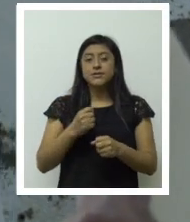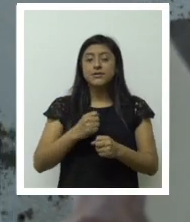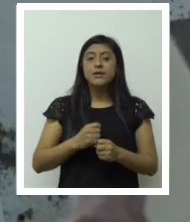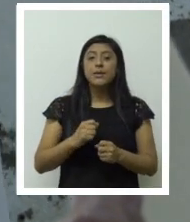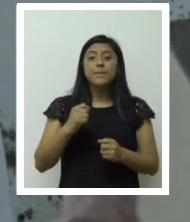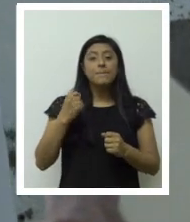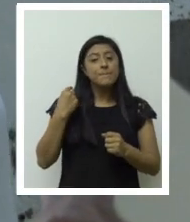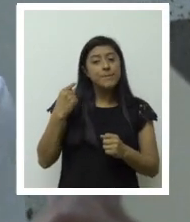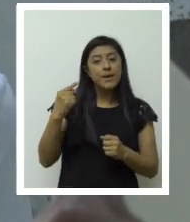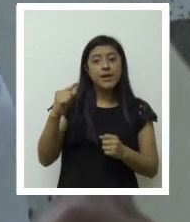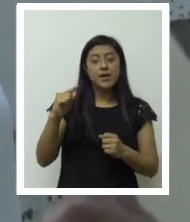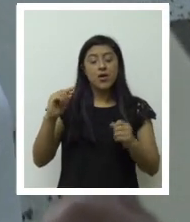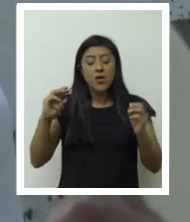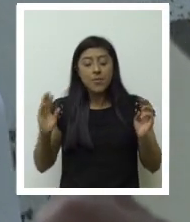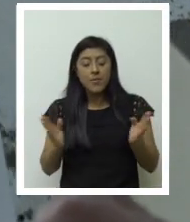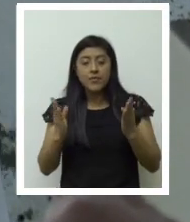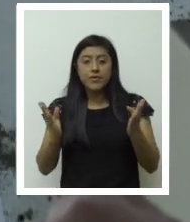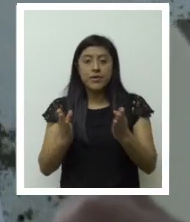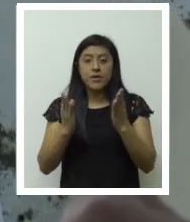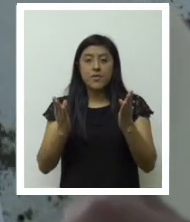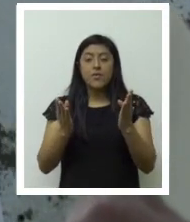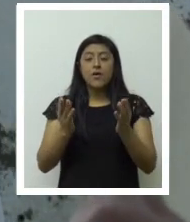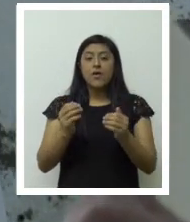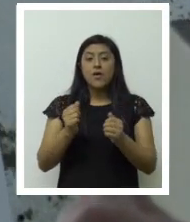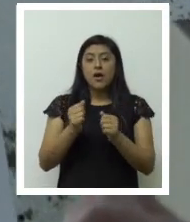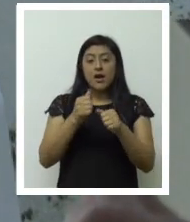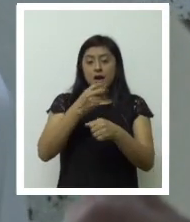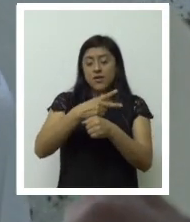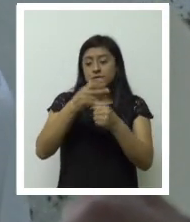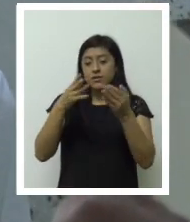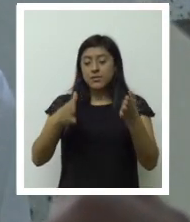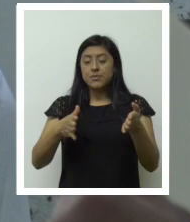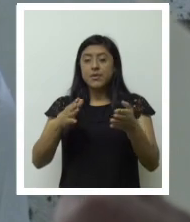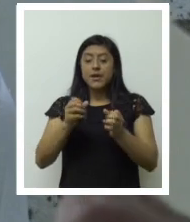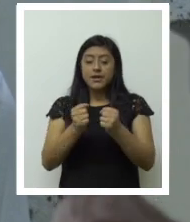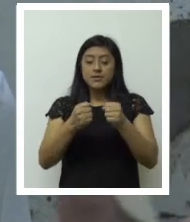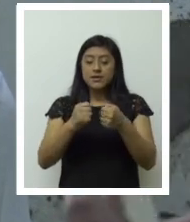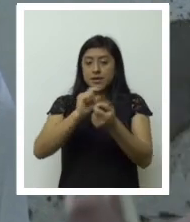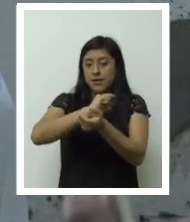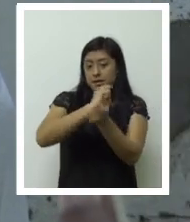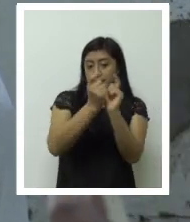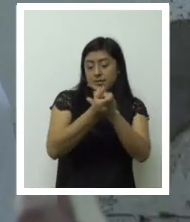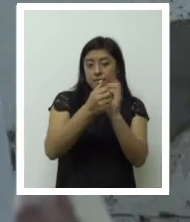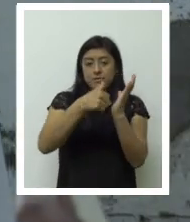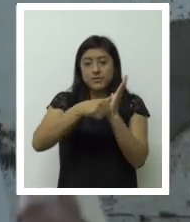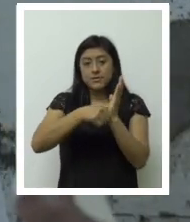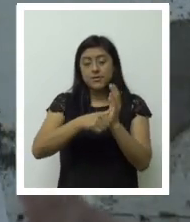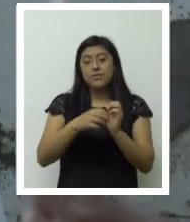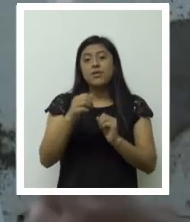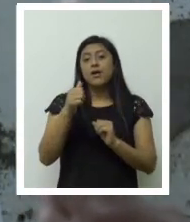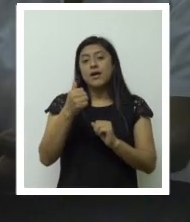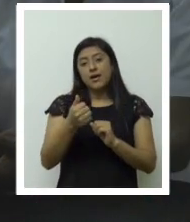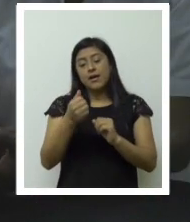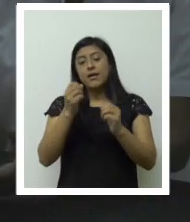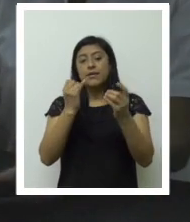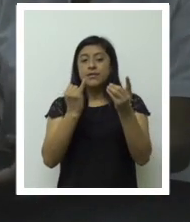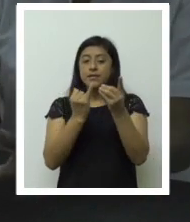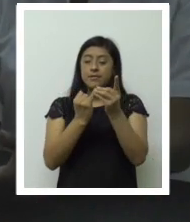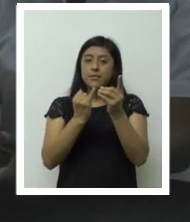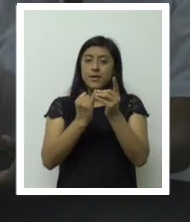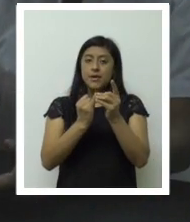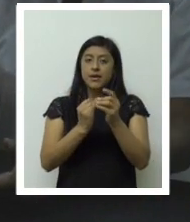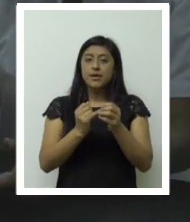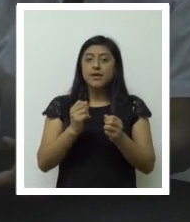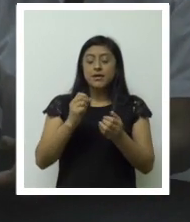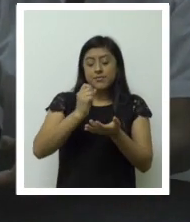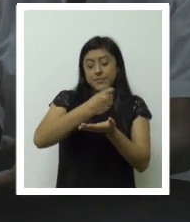ella, con la amabilidad que le caracteriza, le tocó motivar a sus vecinos para que hicieran el cambio a la cédula, para que a partir